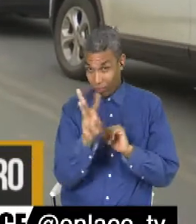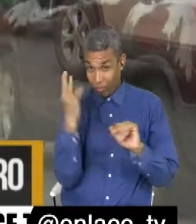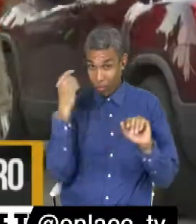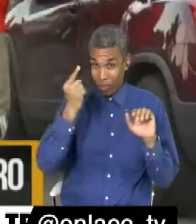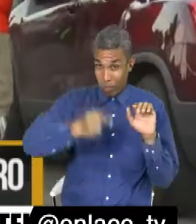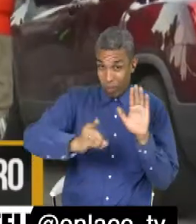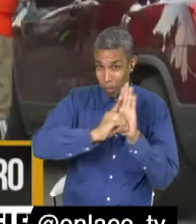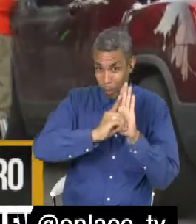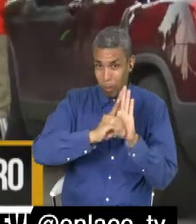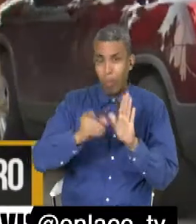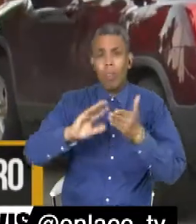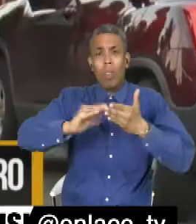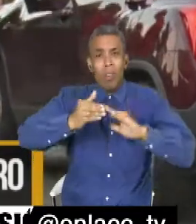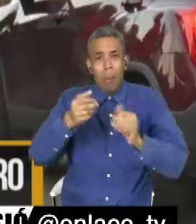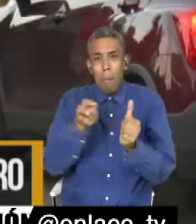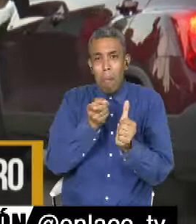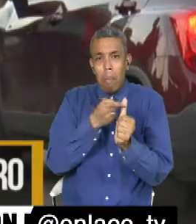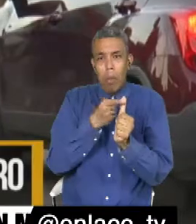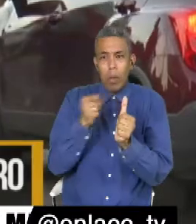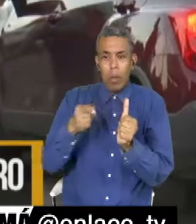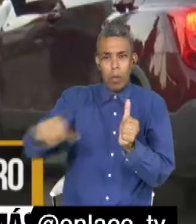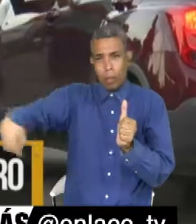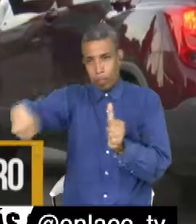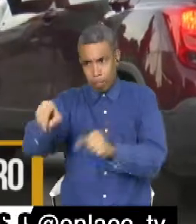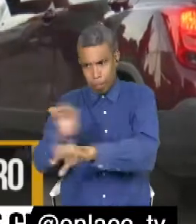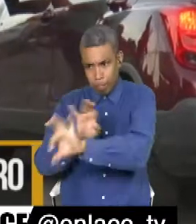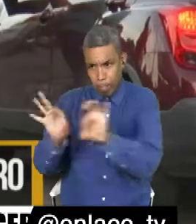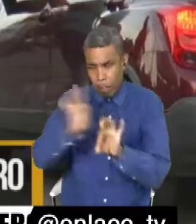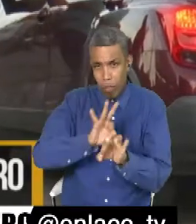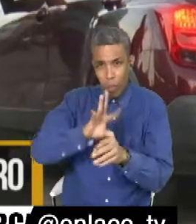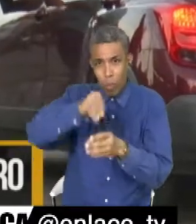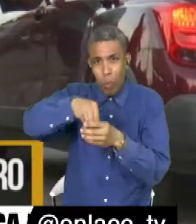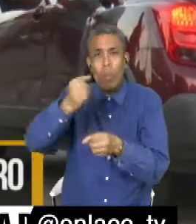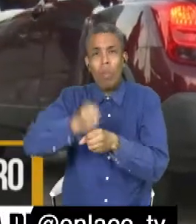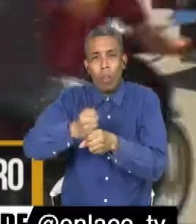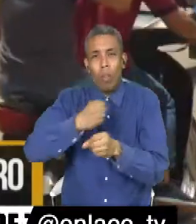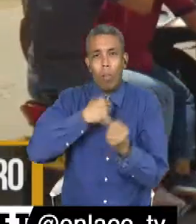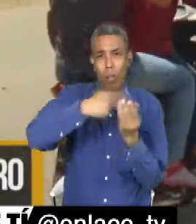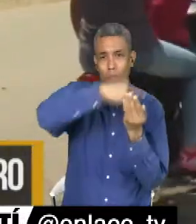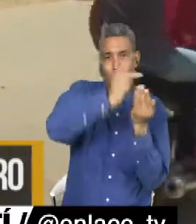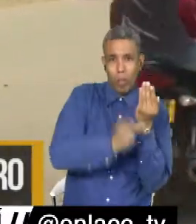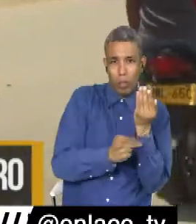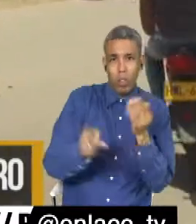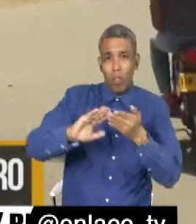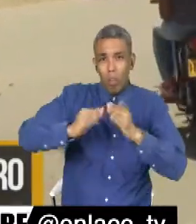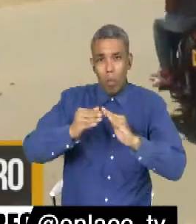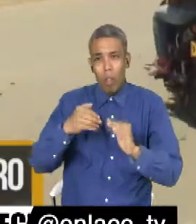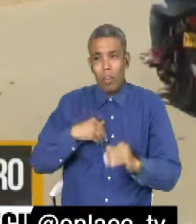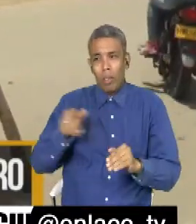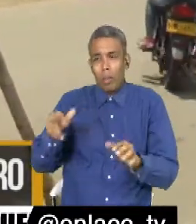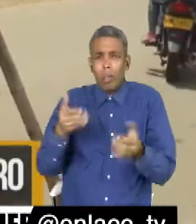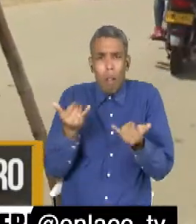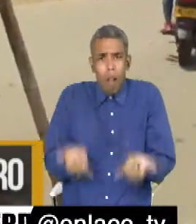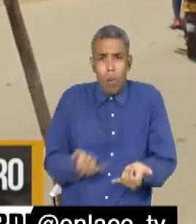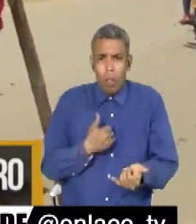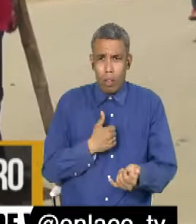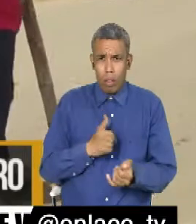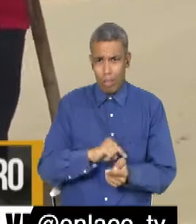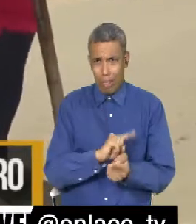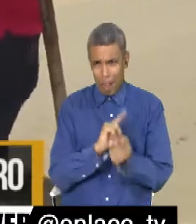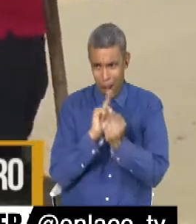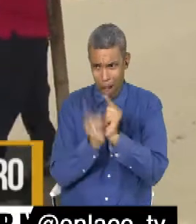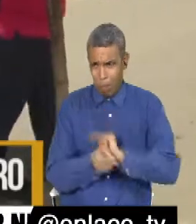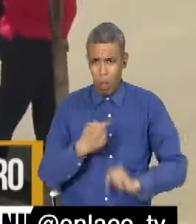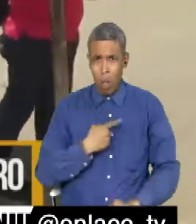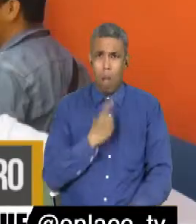prioridades a nuestro corregimiento del centro, producto de este efecto, de este desarrollo, de este proyecto, en el cual las comunidades del corregimiento del centro son las directas afectadas, pero se generó un